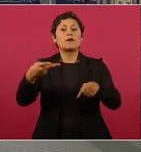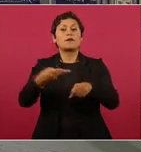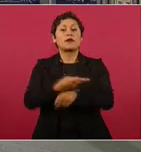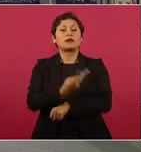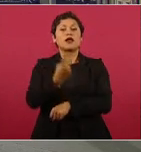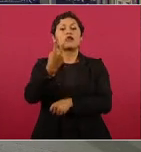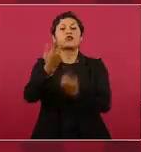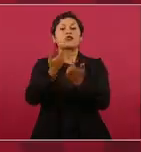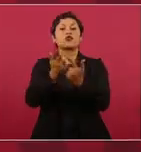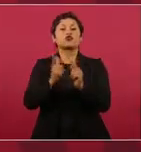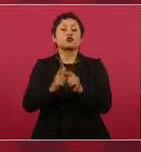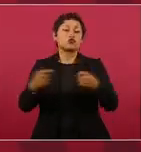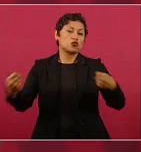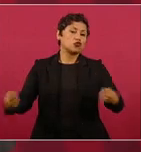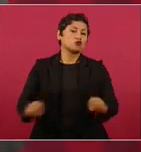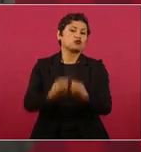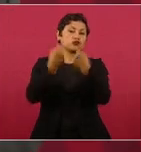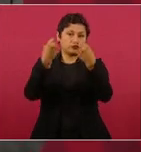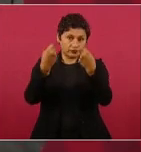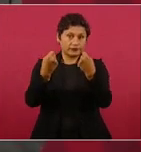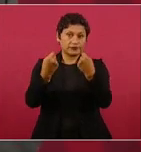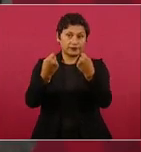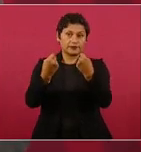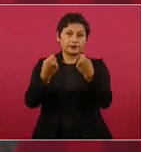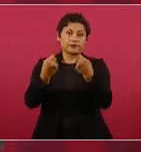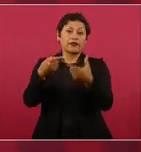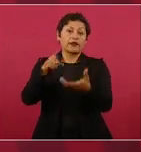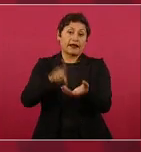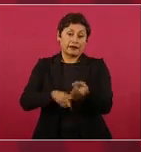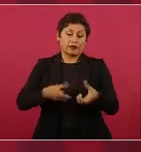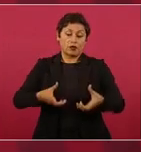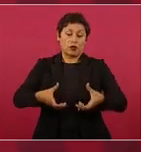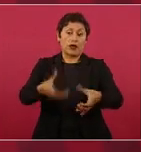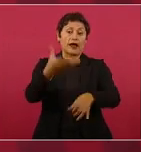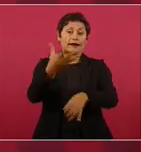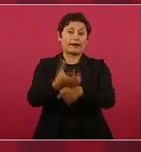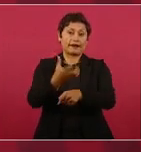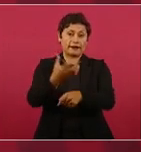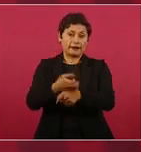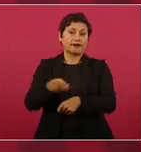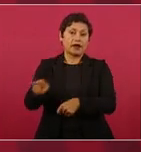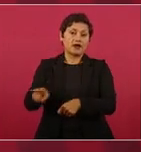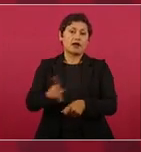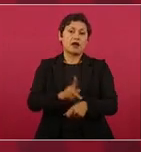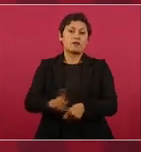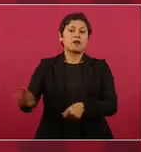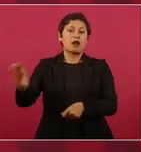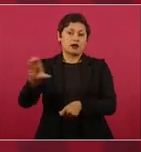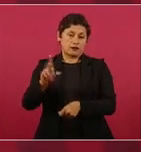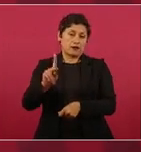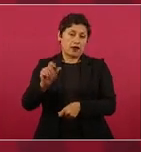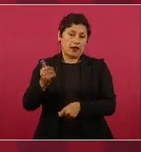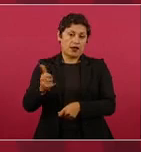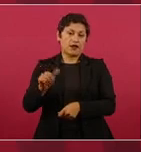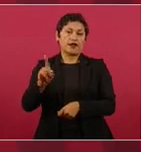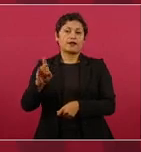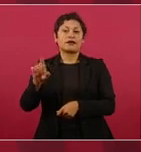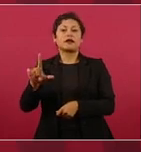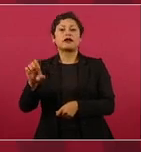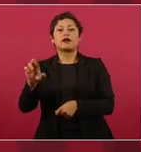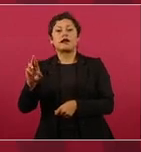un enfrentamiento de dos grupos en la Quinta Avenida en Playa del Carmen. Afortunadamente